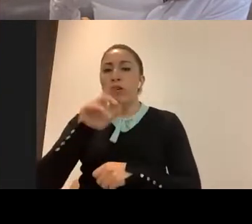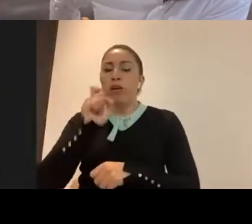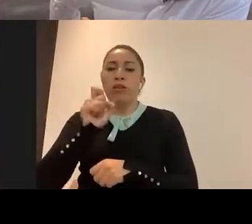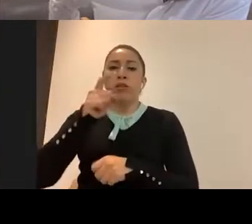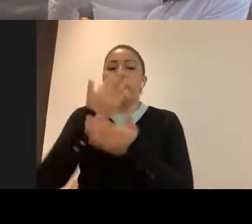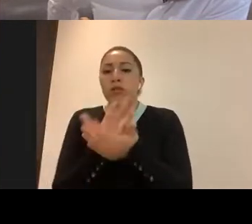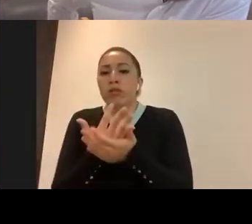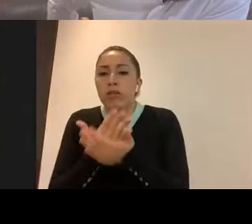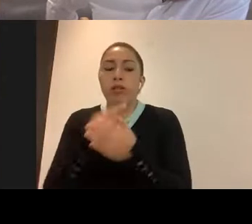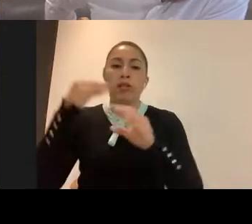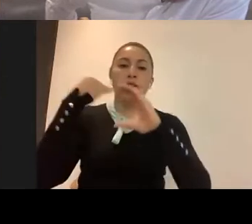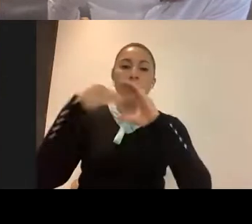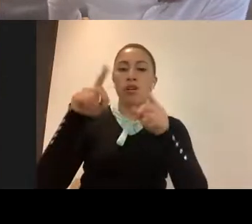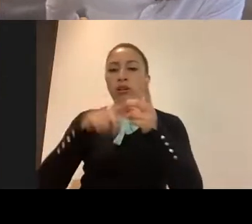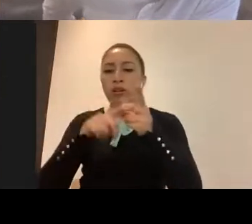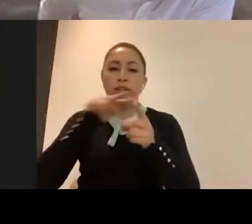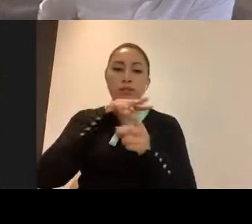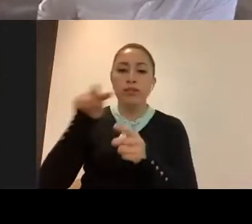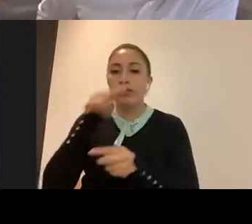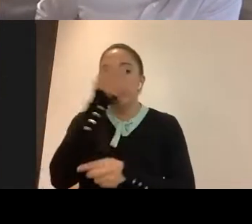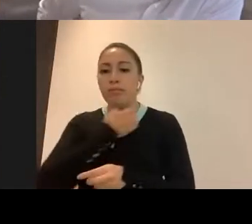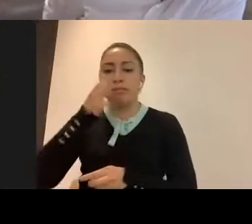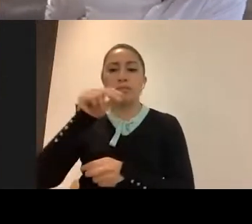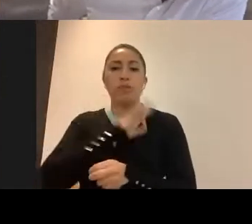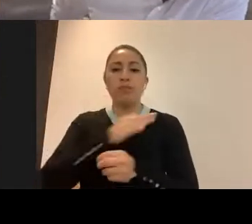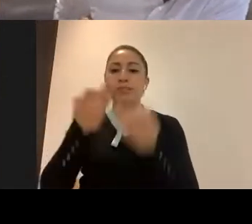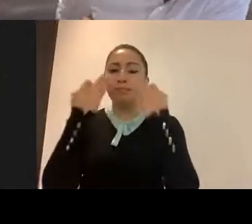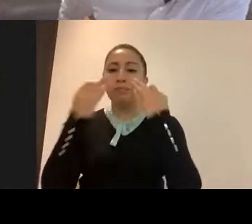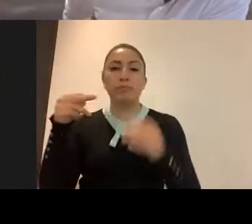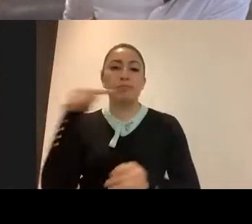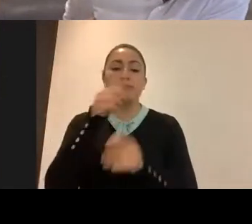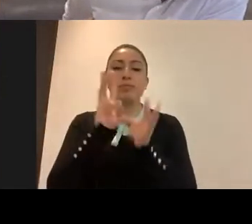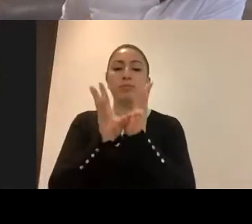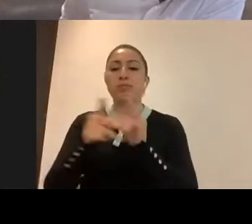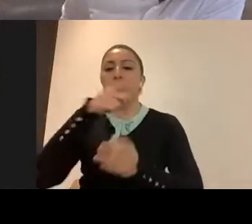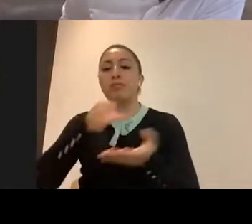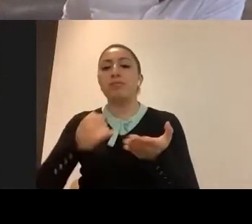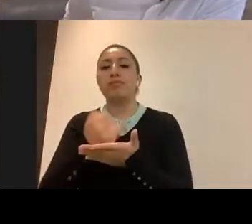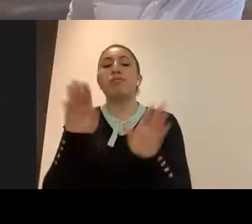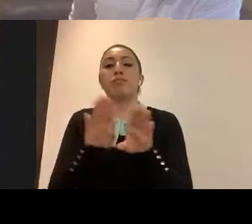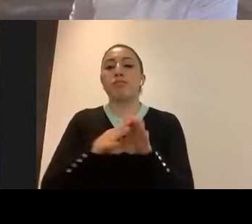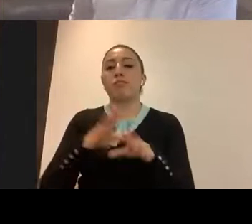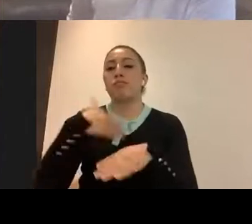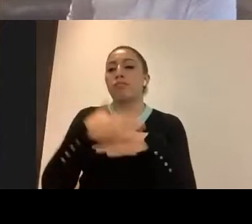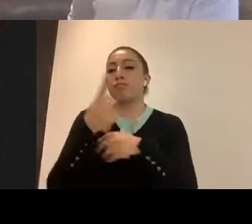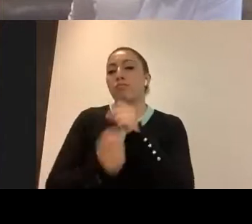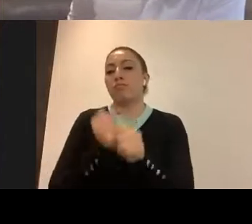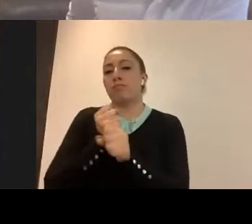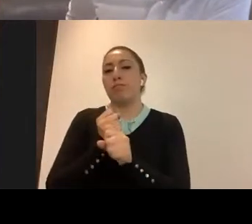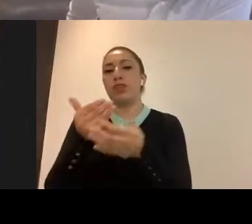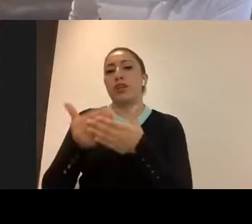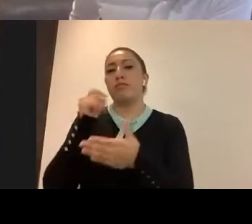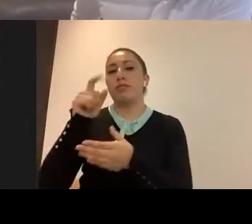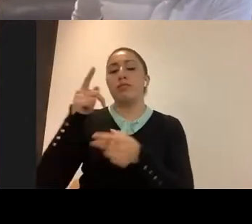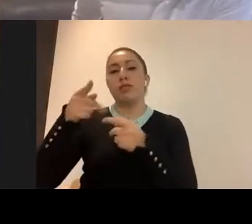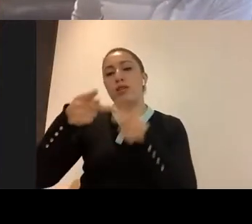rastrearlo entre los documentos que llegan y lo tengamos ahí a voz justo para tomar esa decisión. Atinadamente comenta el diputado Rodríguez.